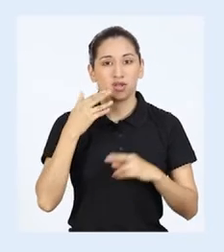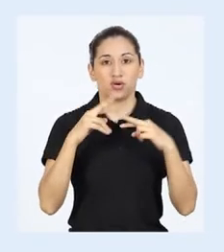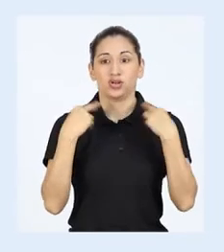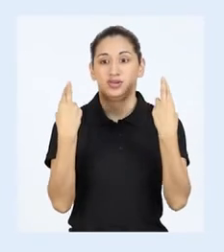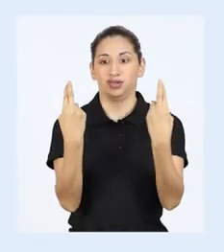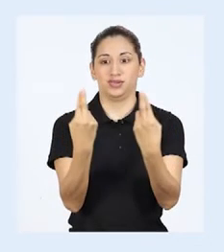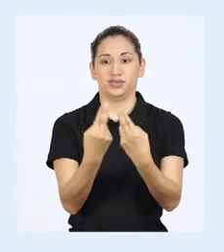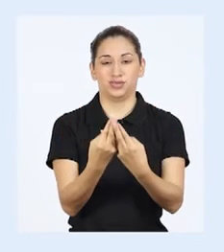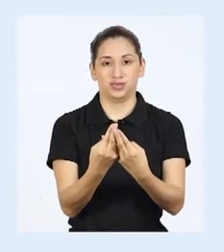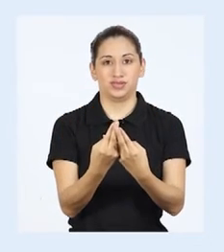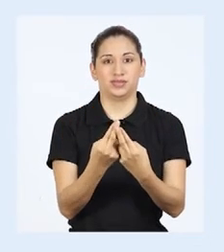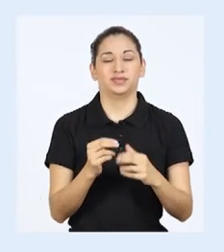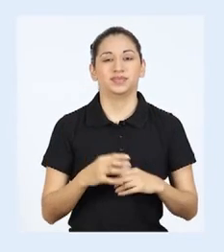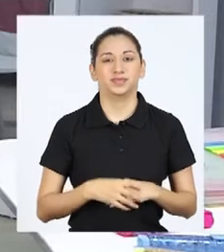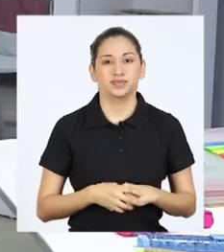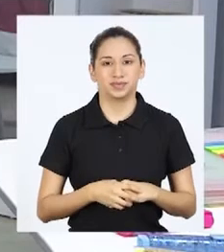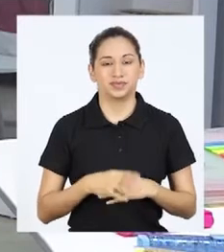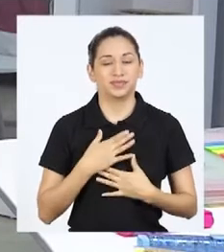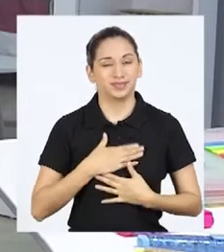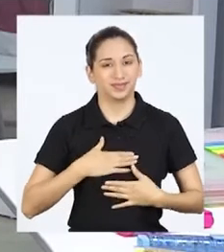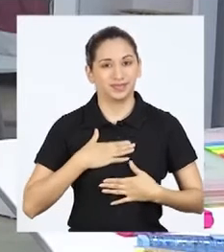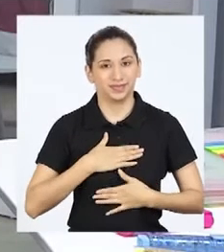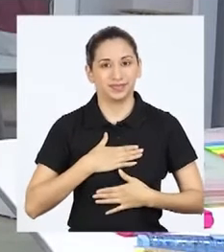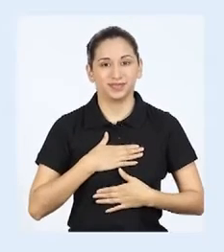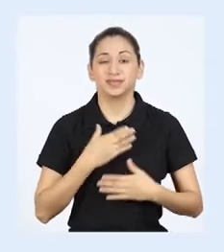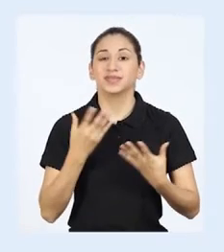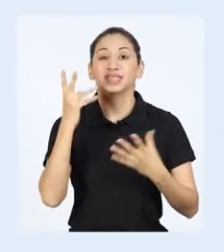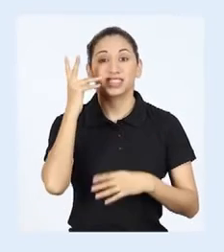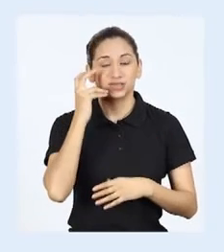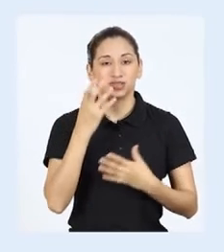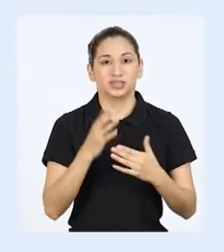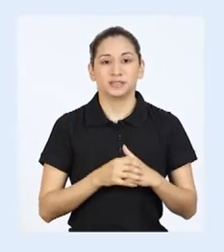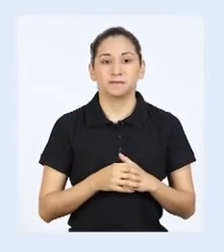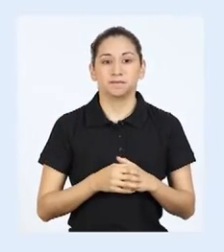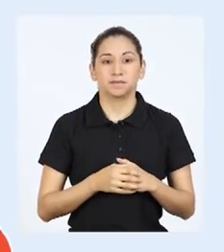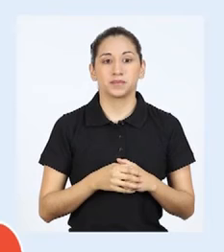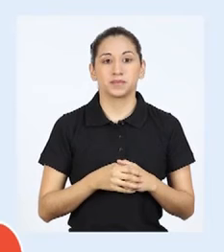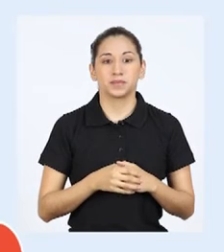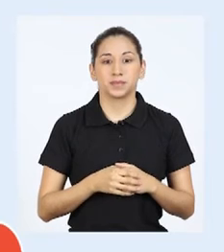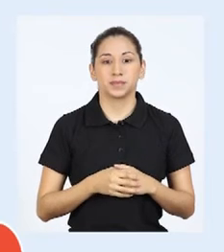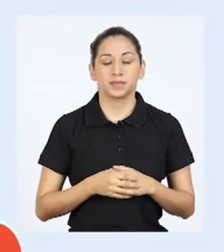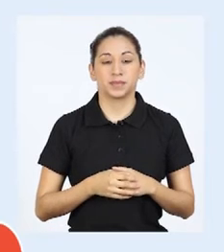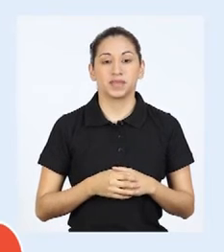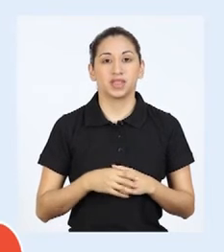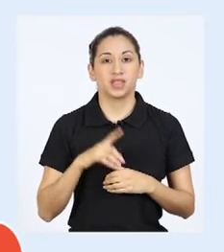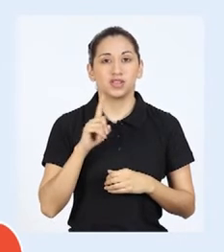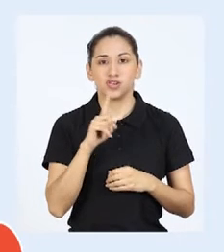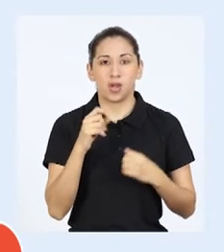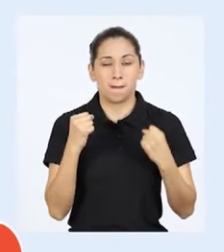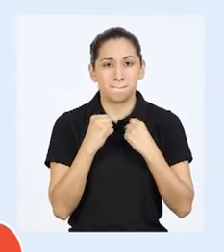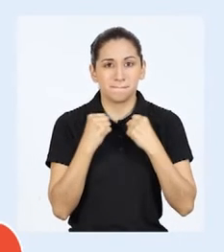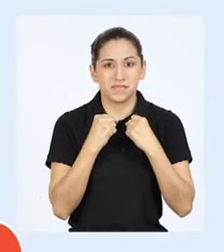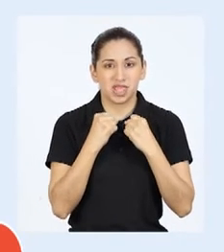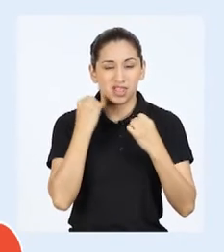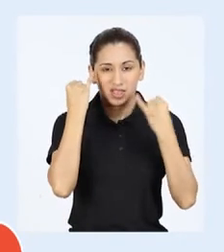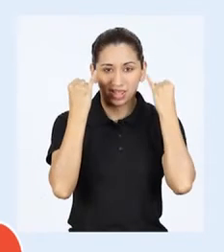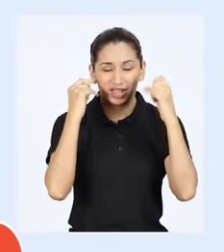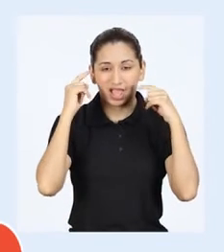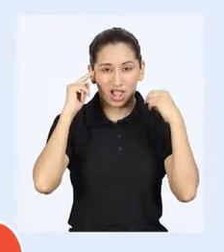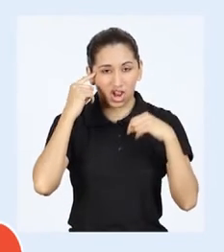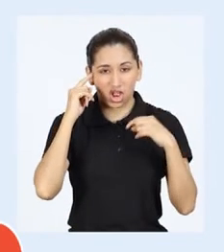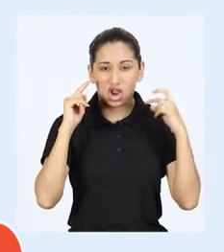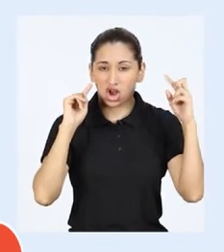de brainwriting. Queremos oírlos. Sin miedo a las ideas locas.